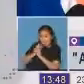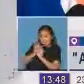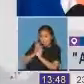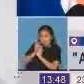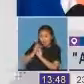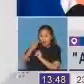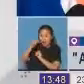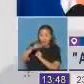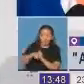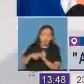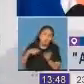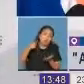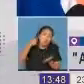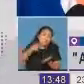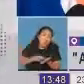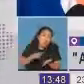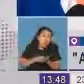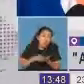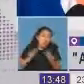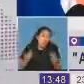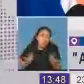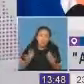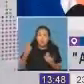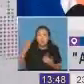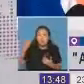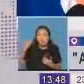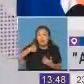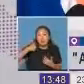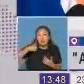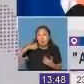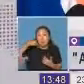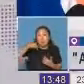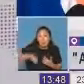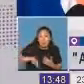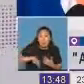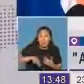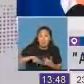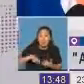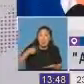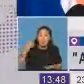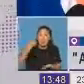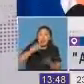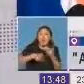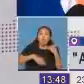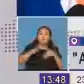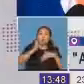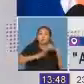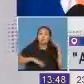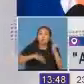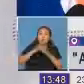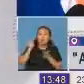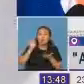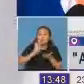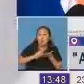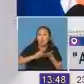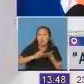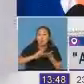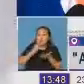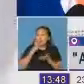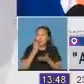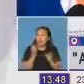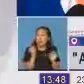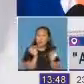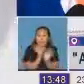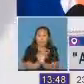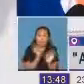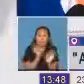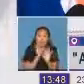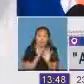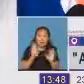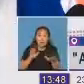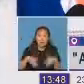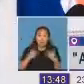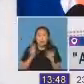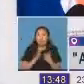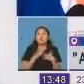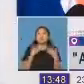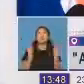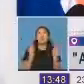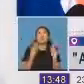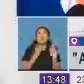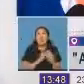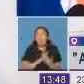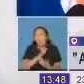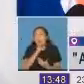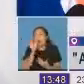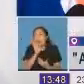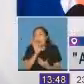Este país no ha hecho obras de generación de energía desde hace muchísimos años. Es por eso que ha tenido que salir a